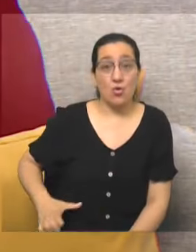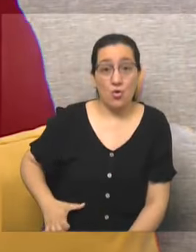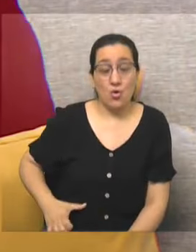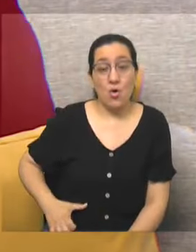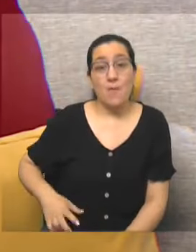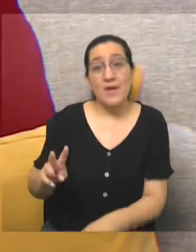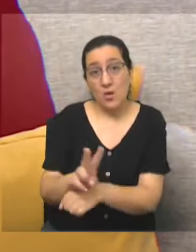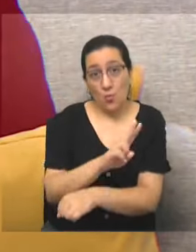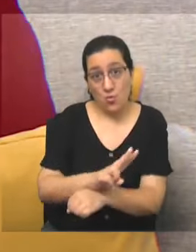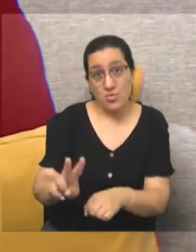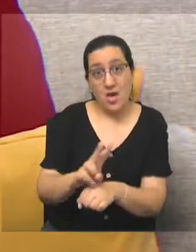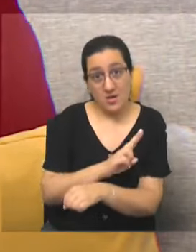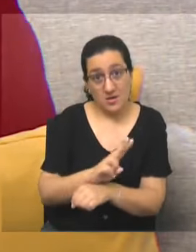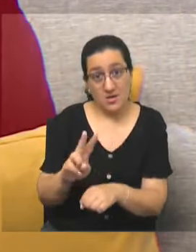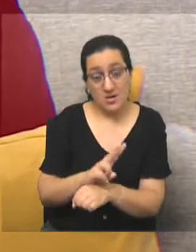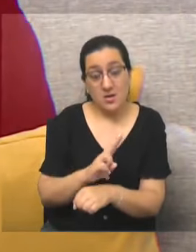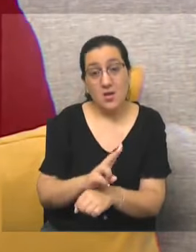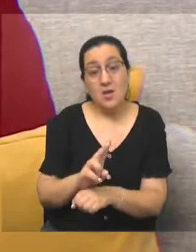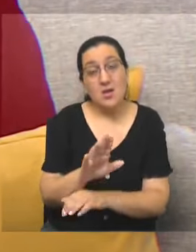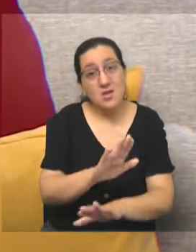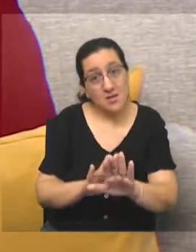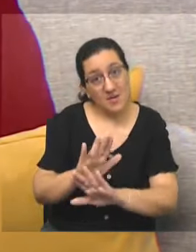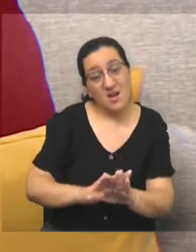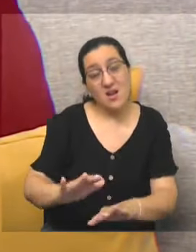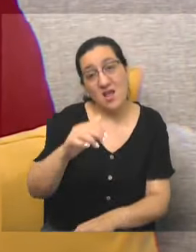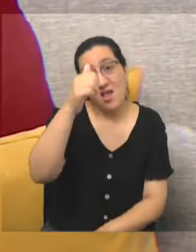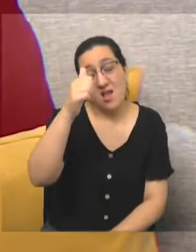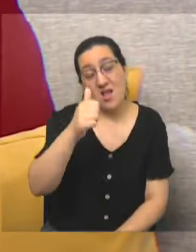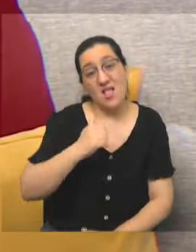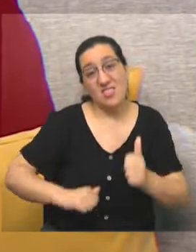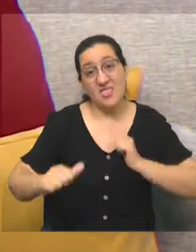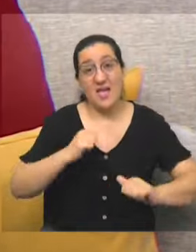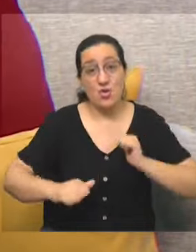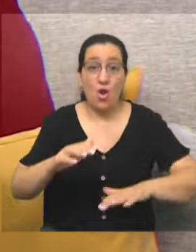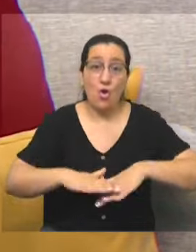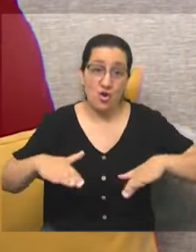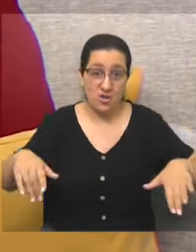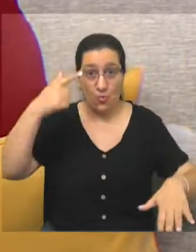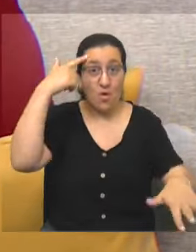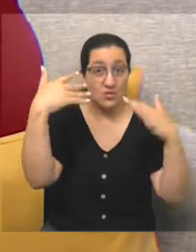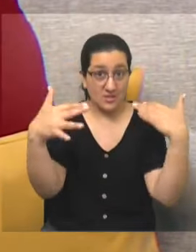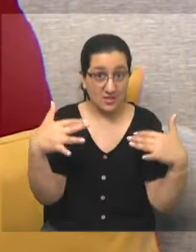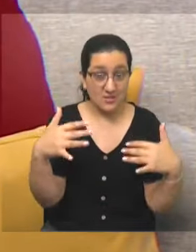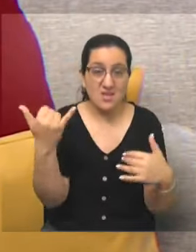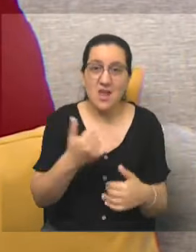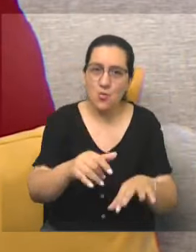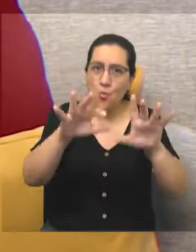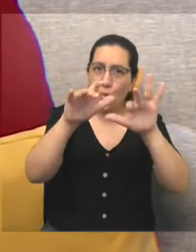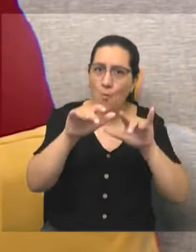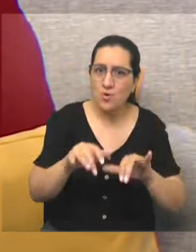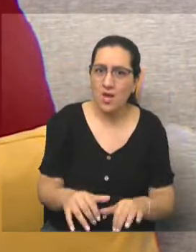preservar, proteger y reparar el daño que puedan ocurrir en nuestras infancias. Y emiten este comunicado porque,